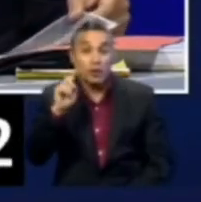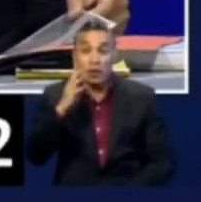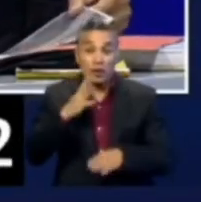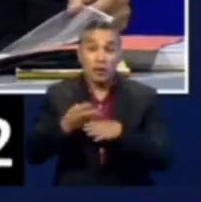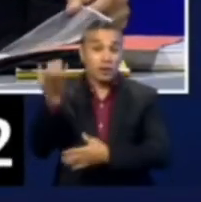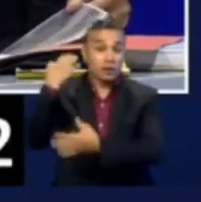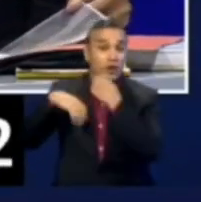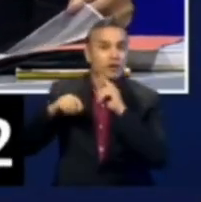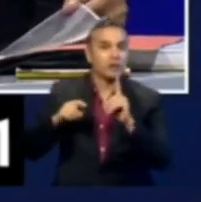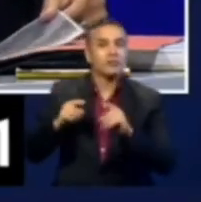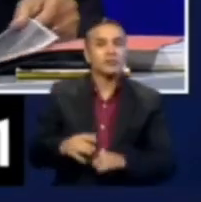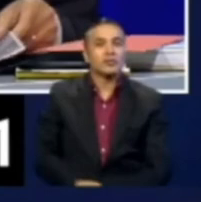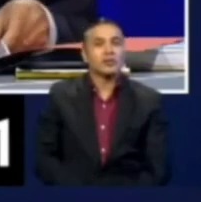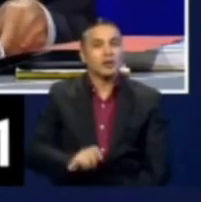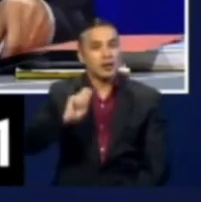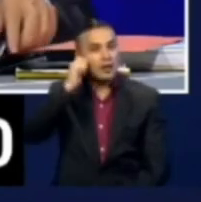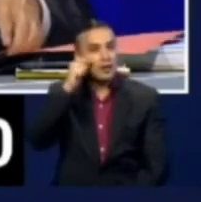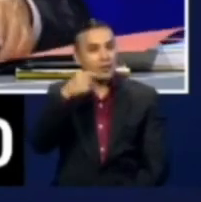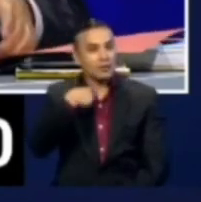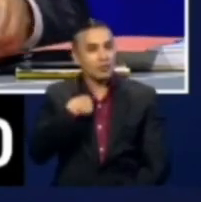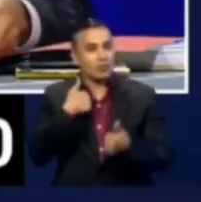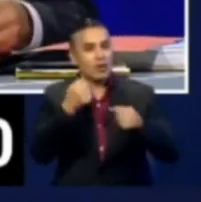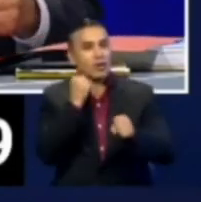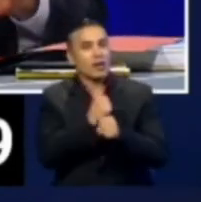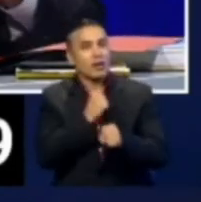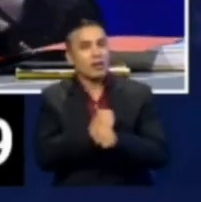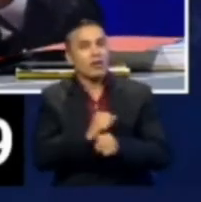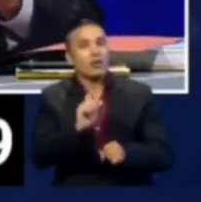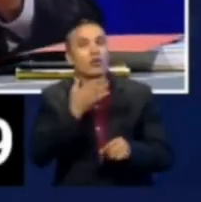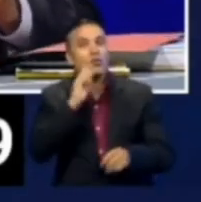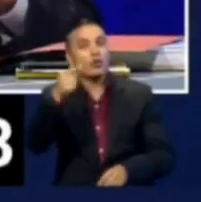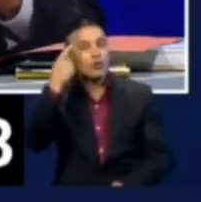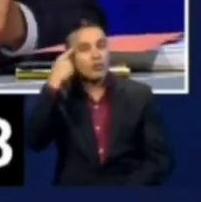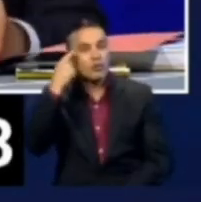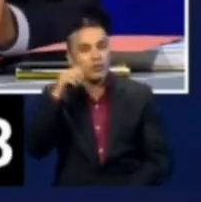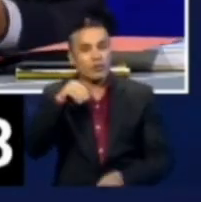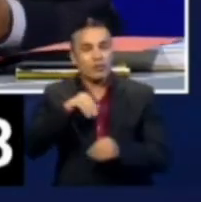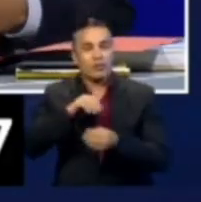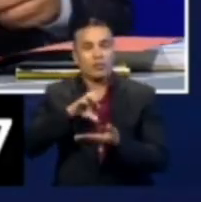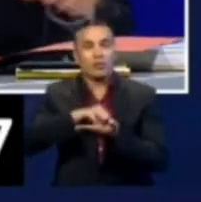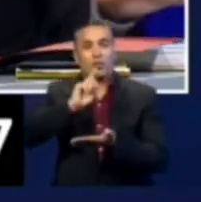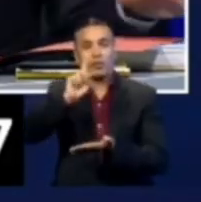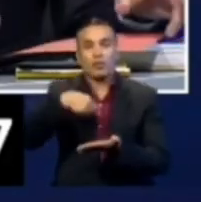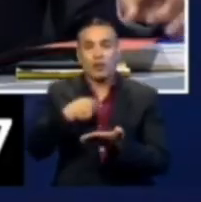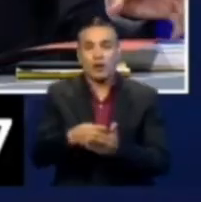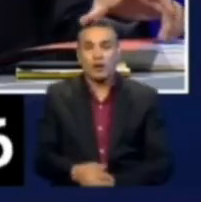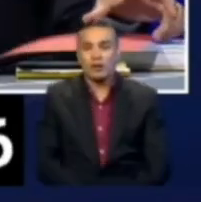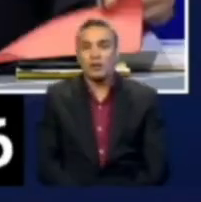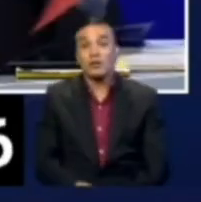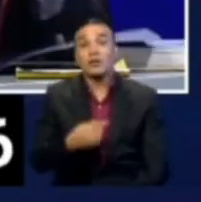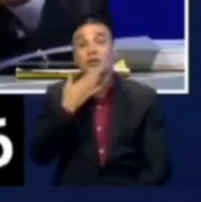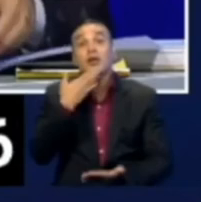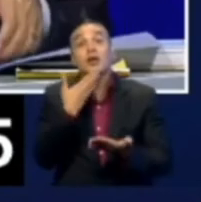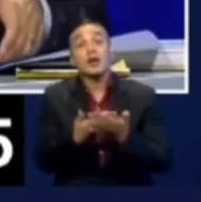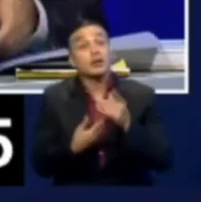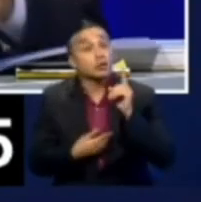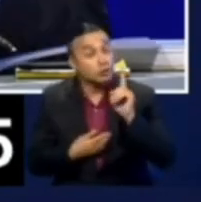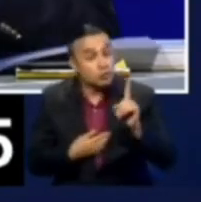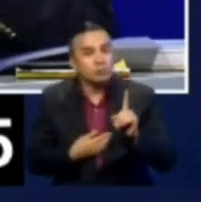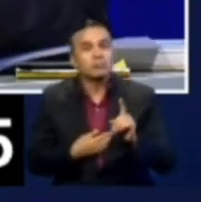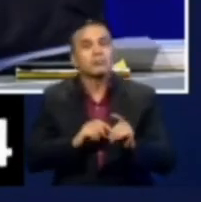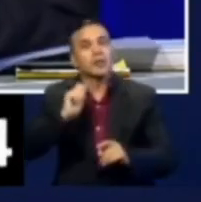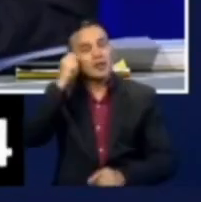del pasado. Se está acordando de mi buena gestión como gobernador de la provincia del Guayas. Le agradezco mucho a usted